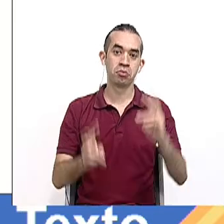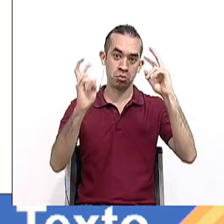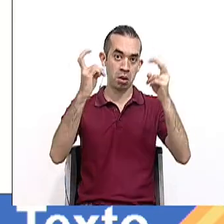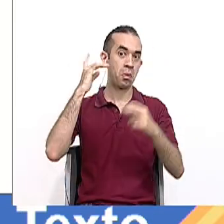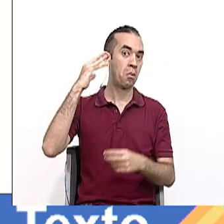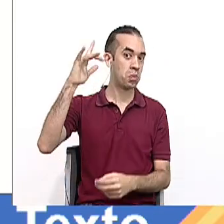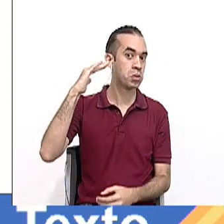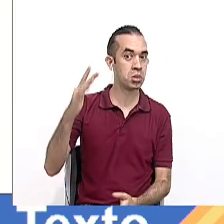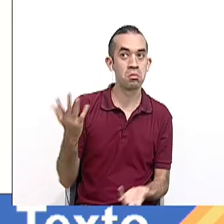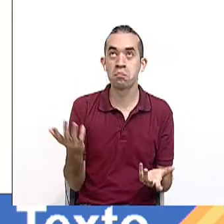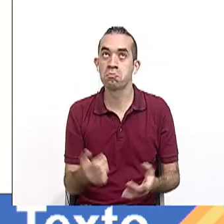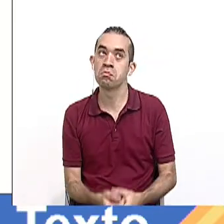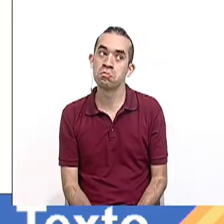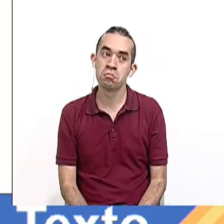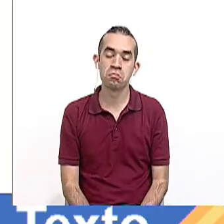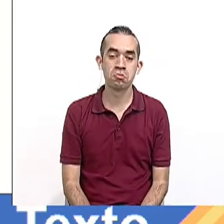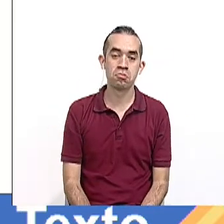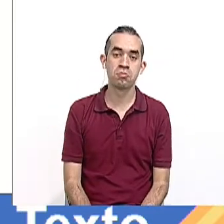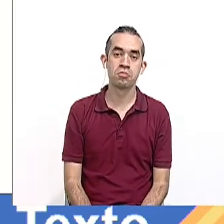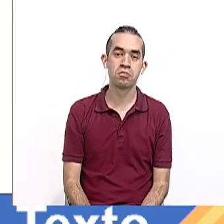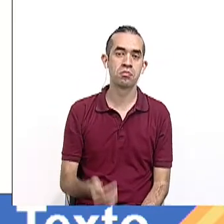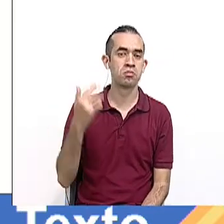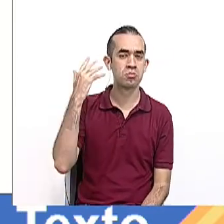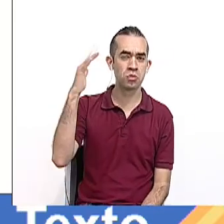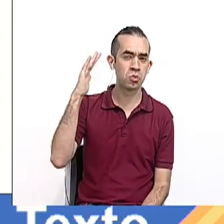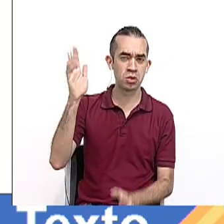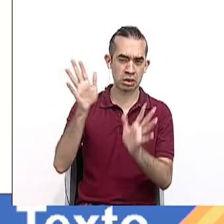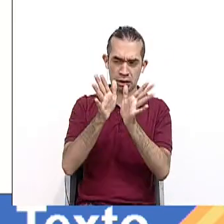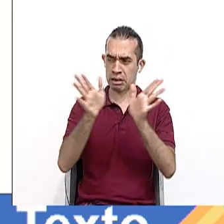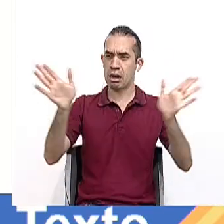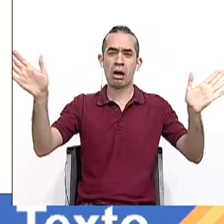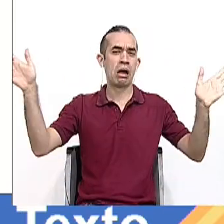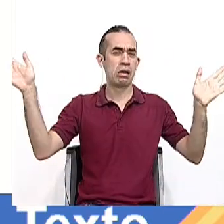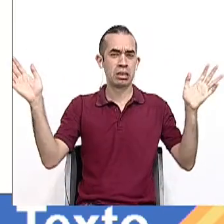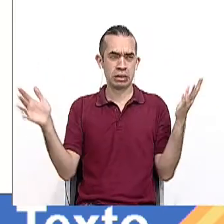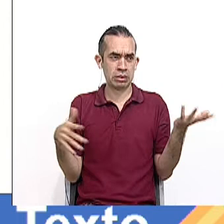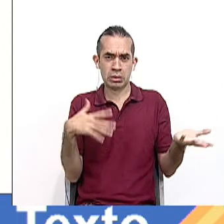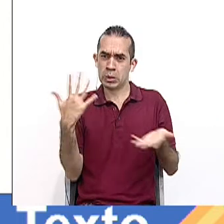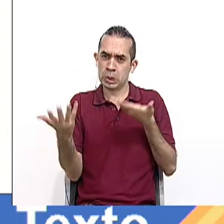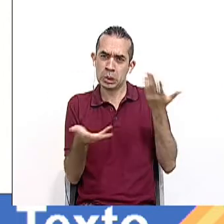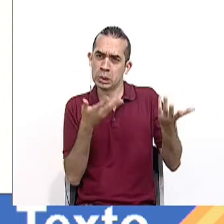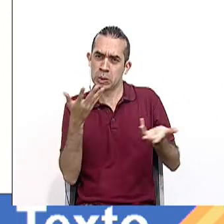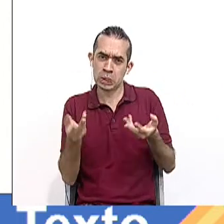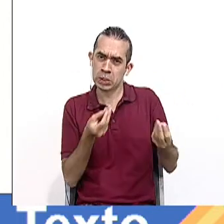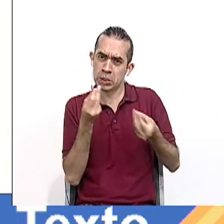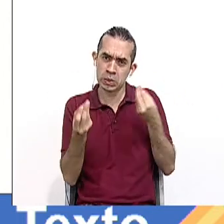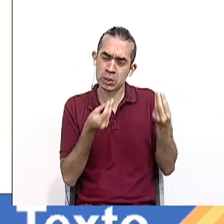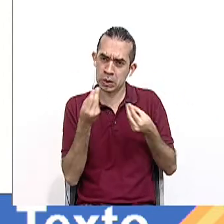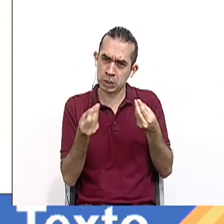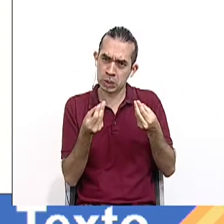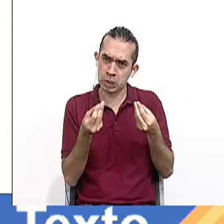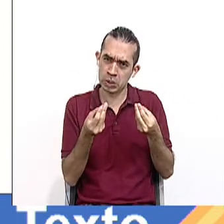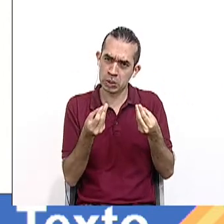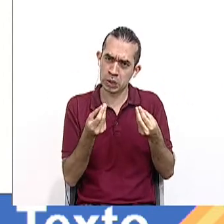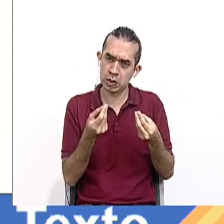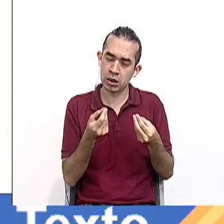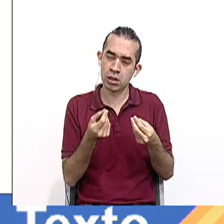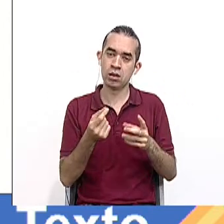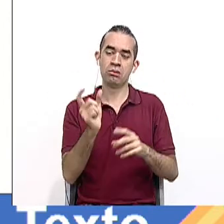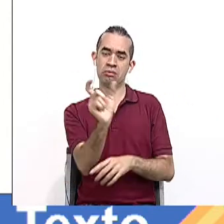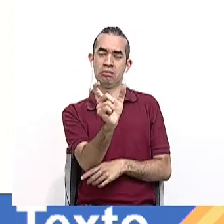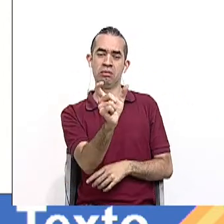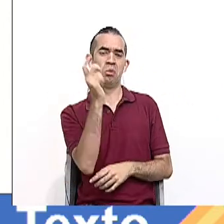de la música, pero el tema de la música es muy amplio, así que utilizaremos palabras que nos